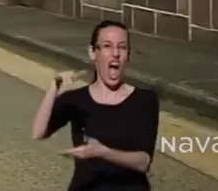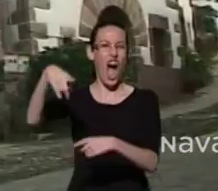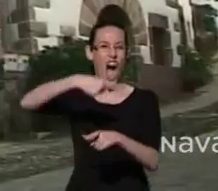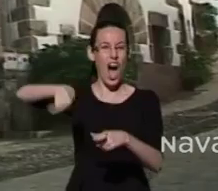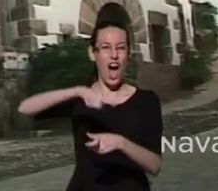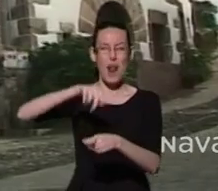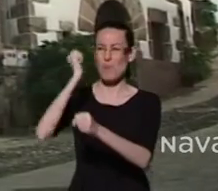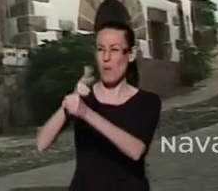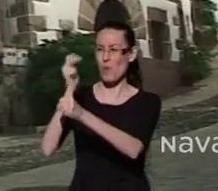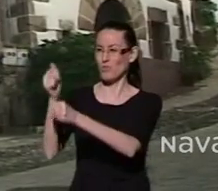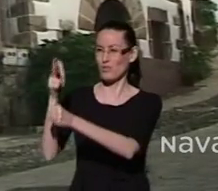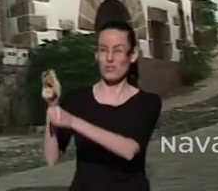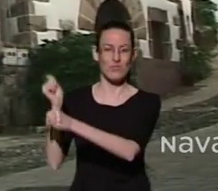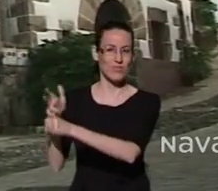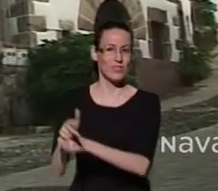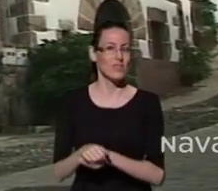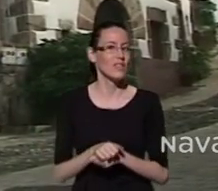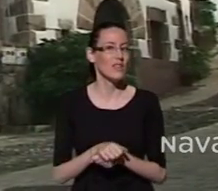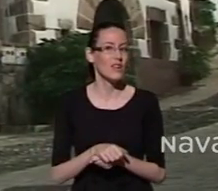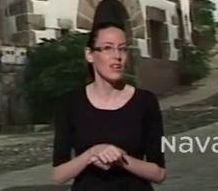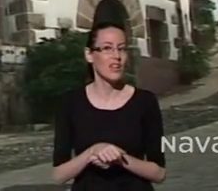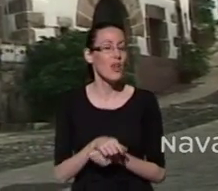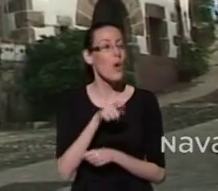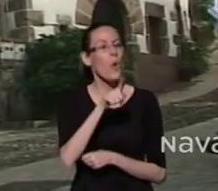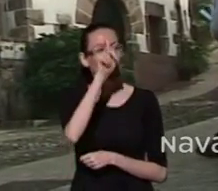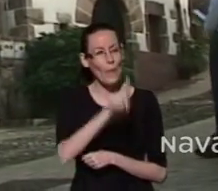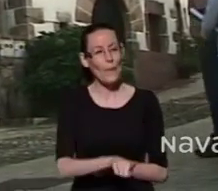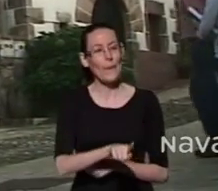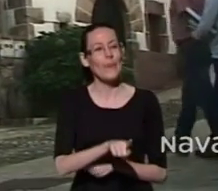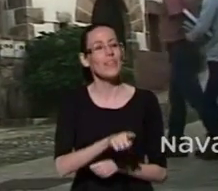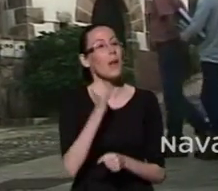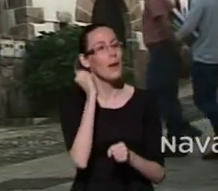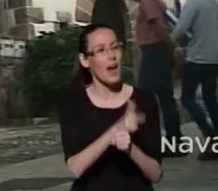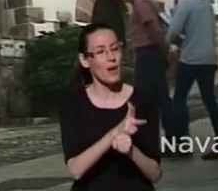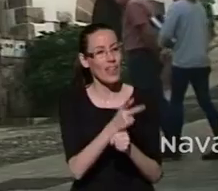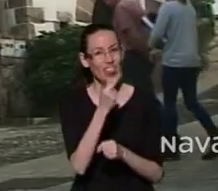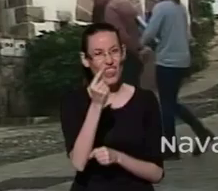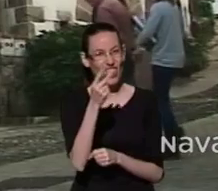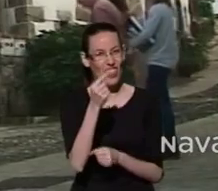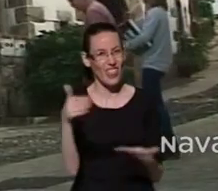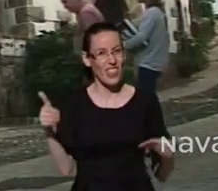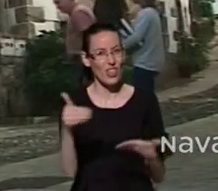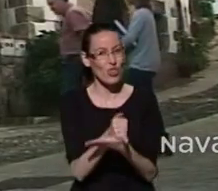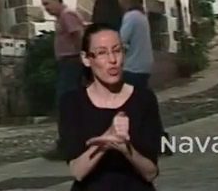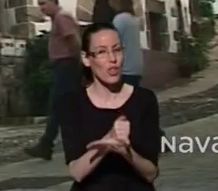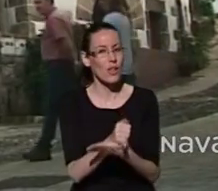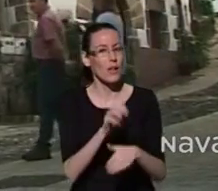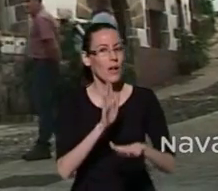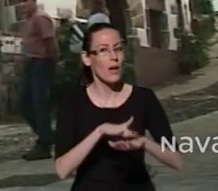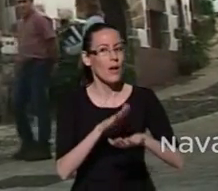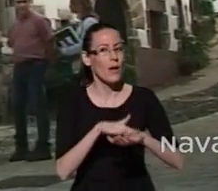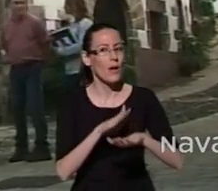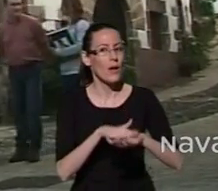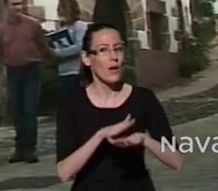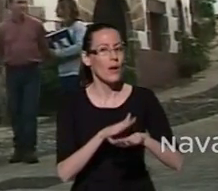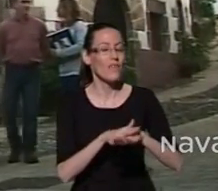bueno. Antxon, en tu caso también apostaste, ¿no? Todos los dineros que tenías para sacar adelante estos dos